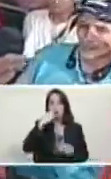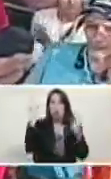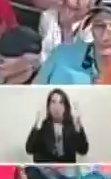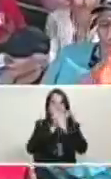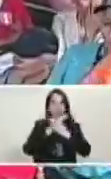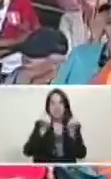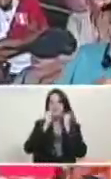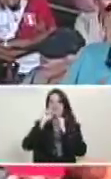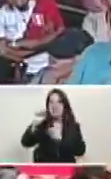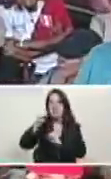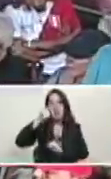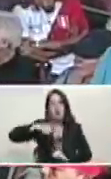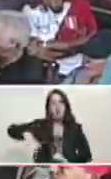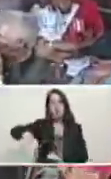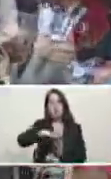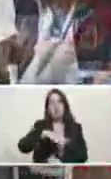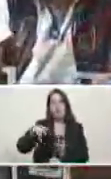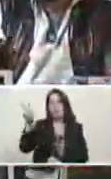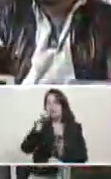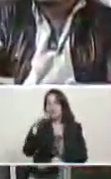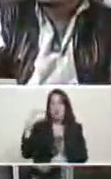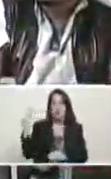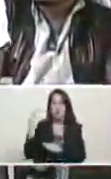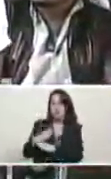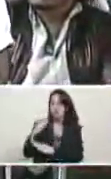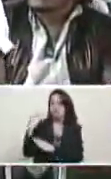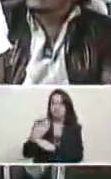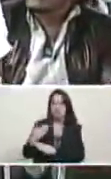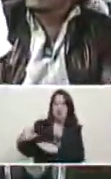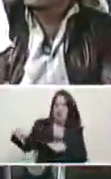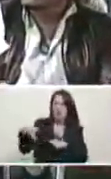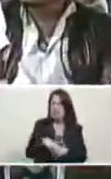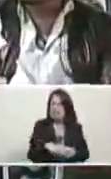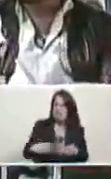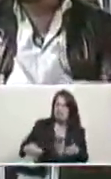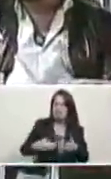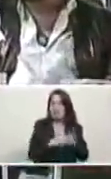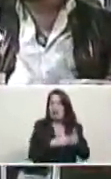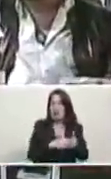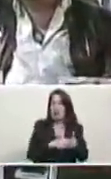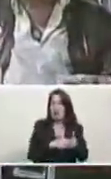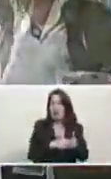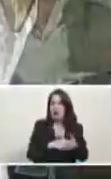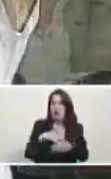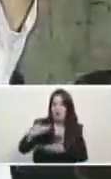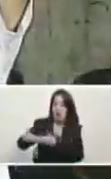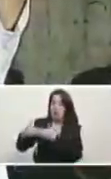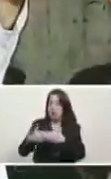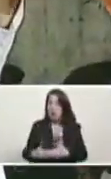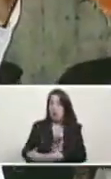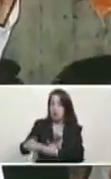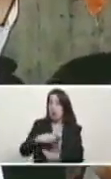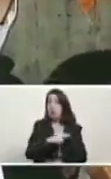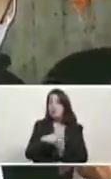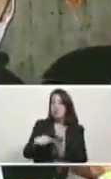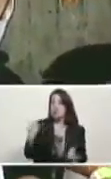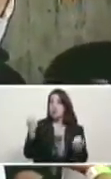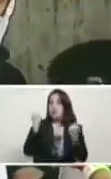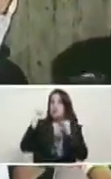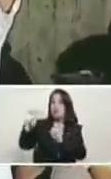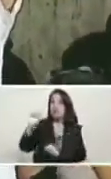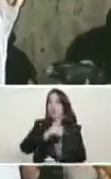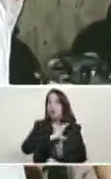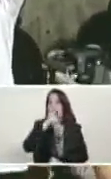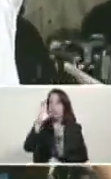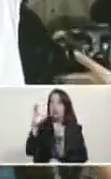pero ante cualquier ataque del imperialismo y defendemos la soberanía de venezuela y decimos al